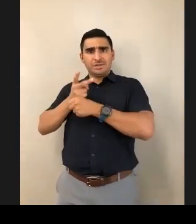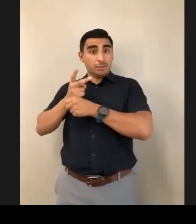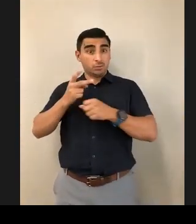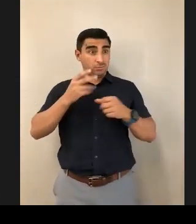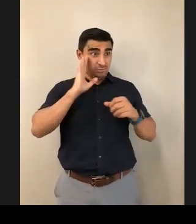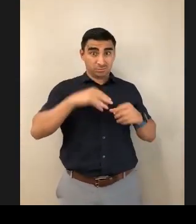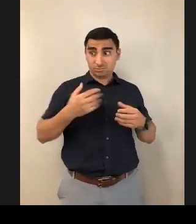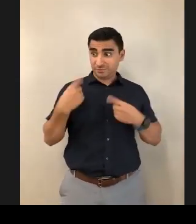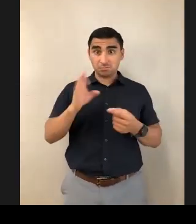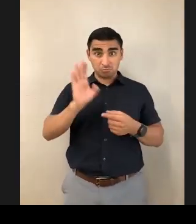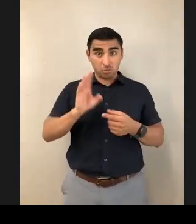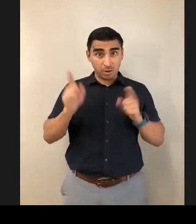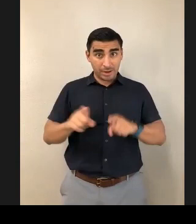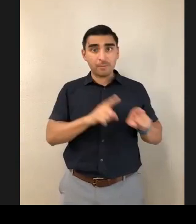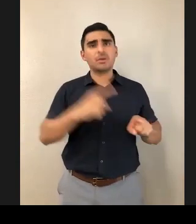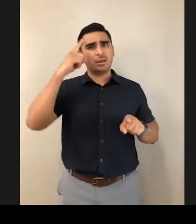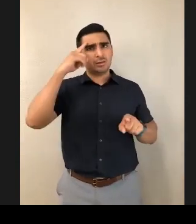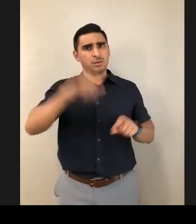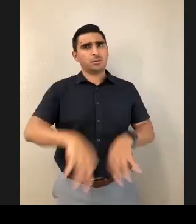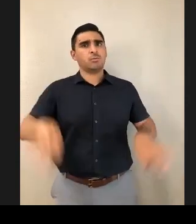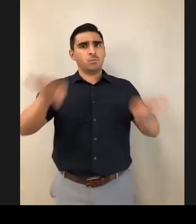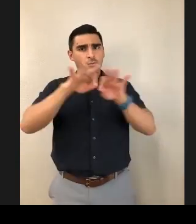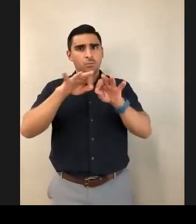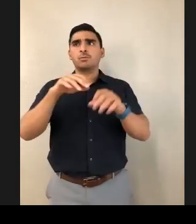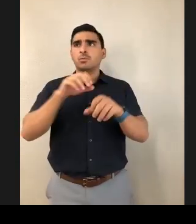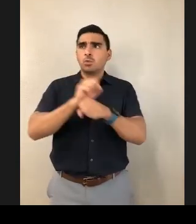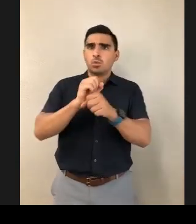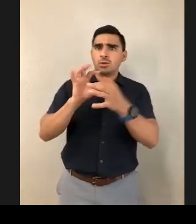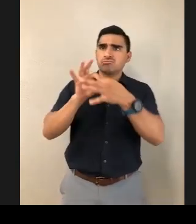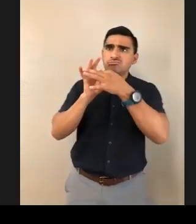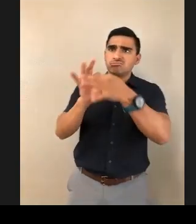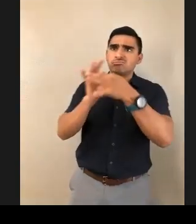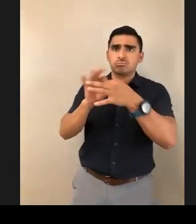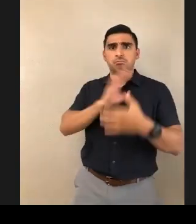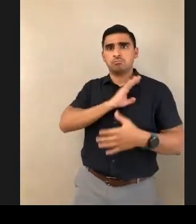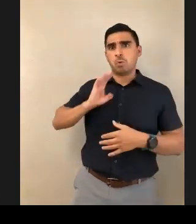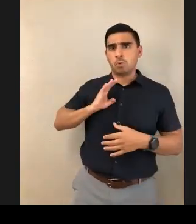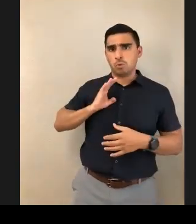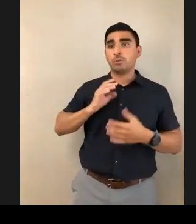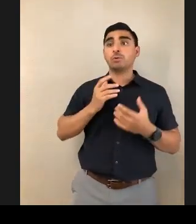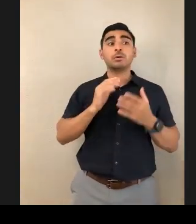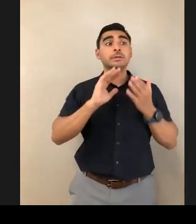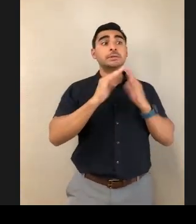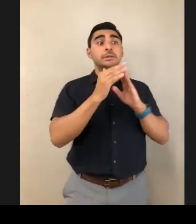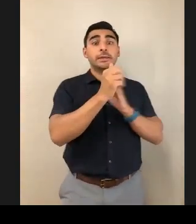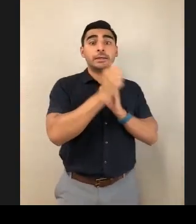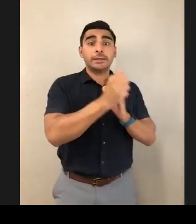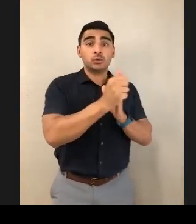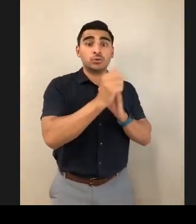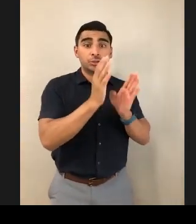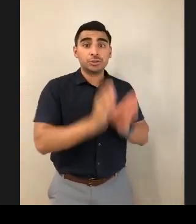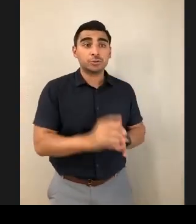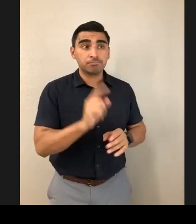la supervisión en Boulder, entonces van a tener que realmente trabajar muy de cerca con los